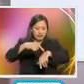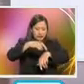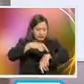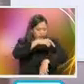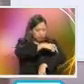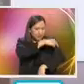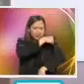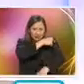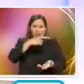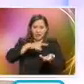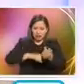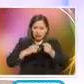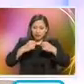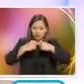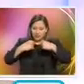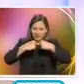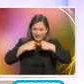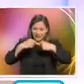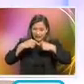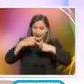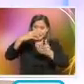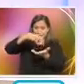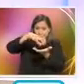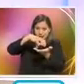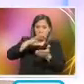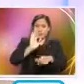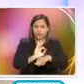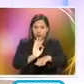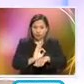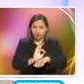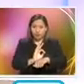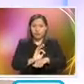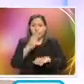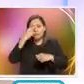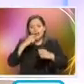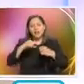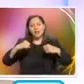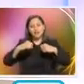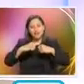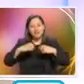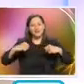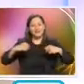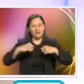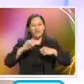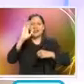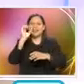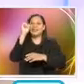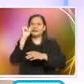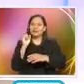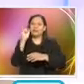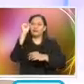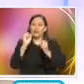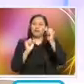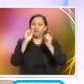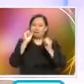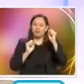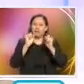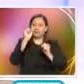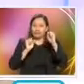una estructura que protege a la articulación para que haya un buen movimiento de la unión de los